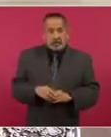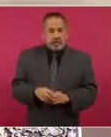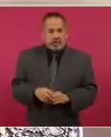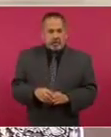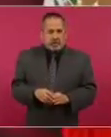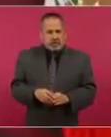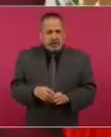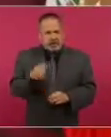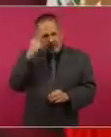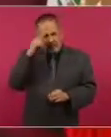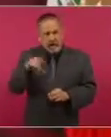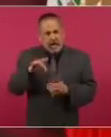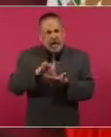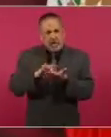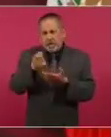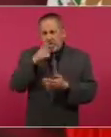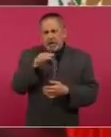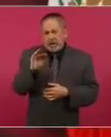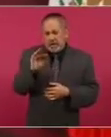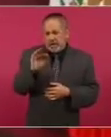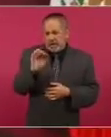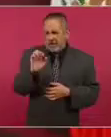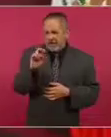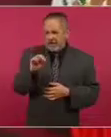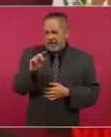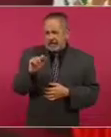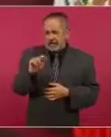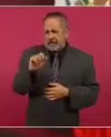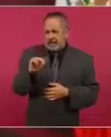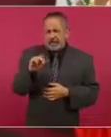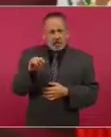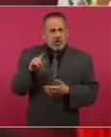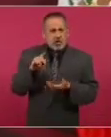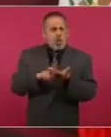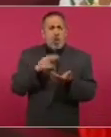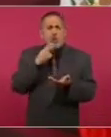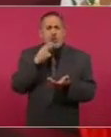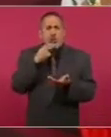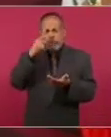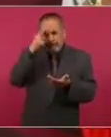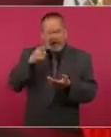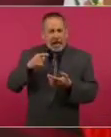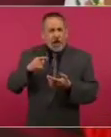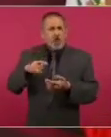para propósitos médicos el fentanilo se utiliza para quitar el dolor